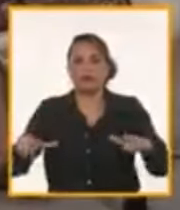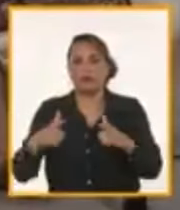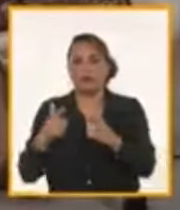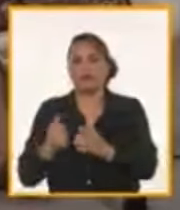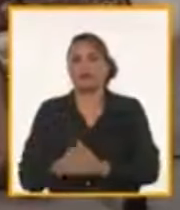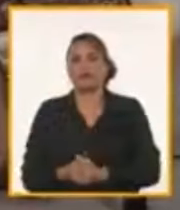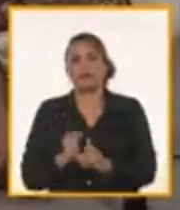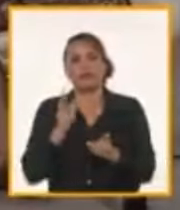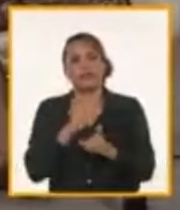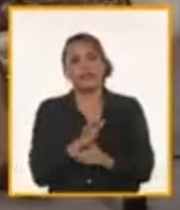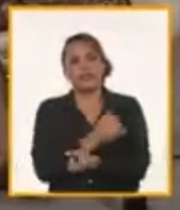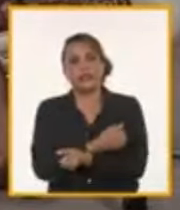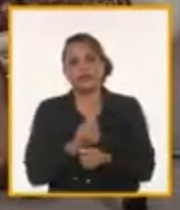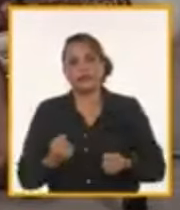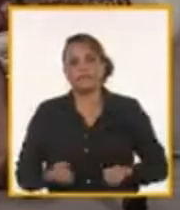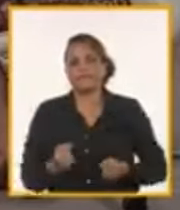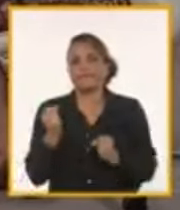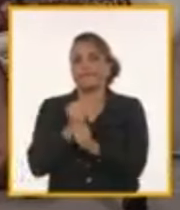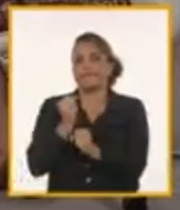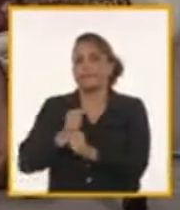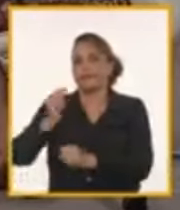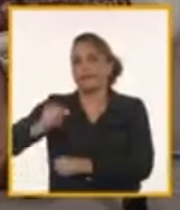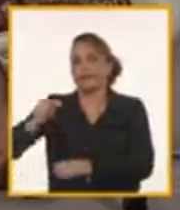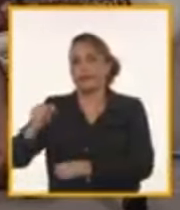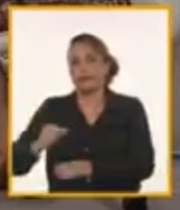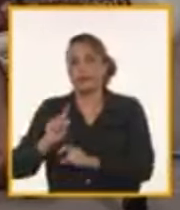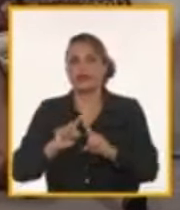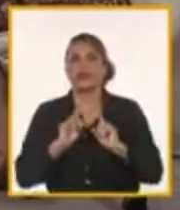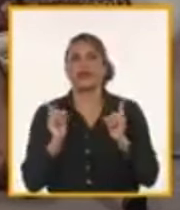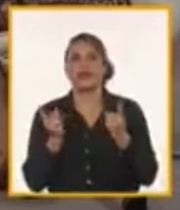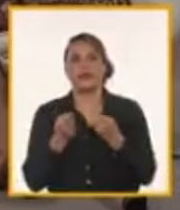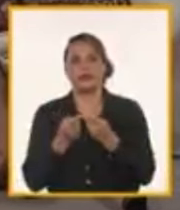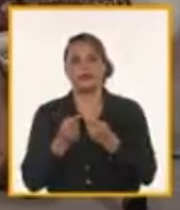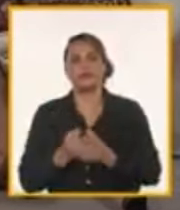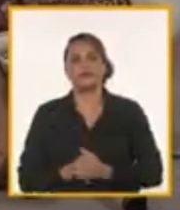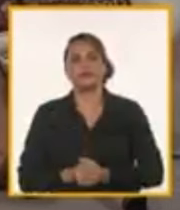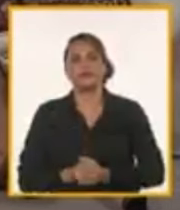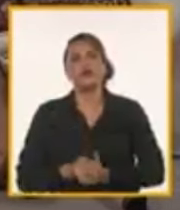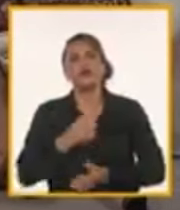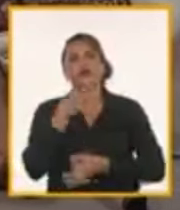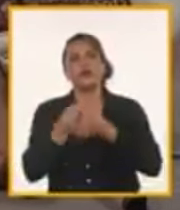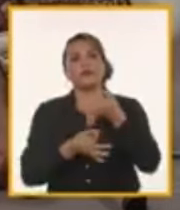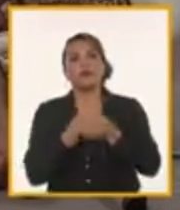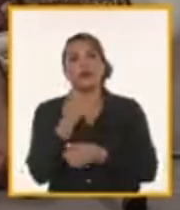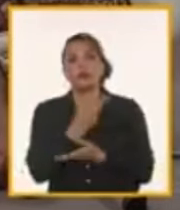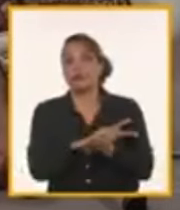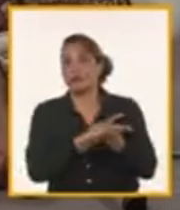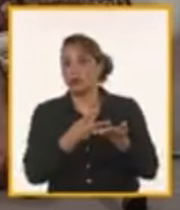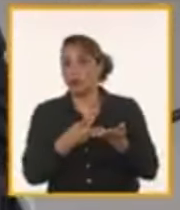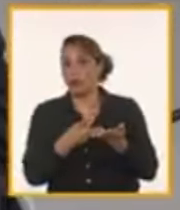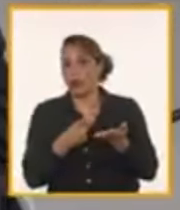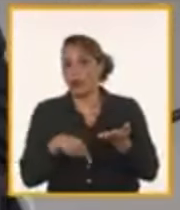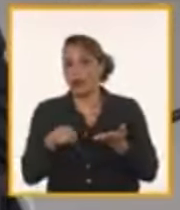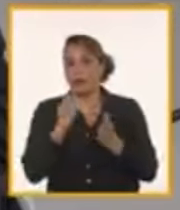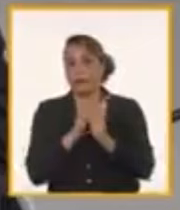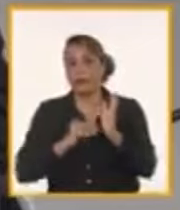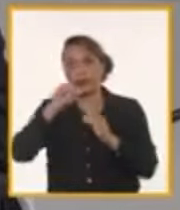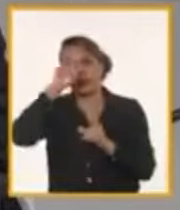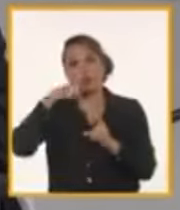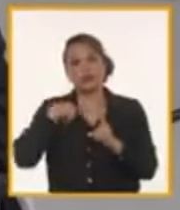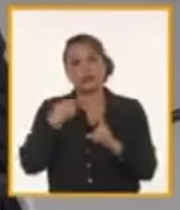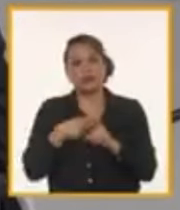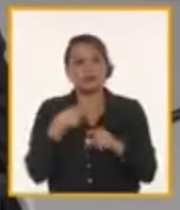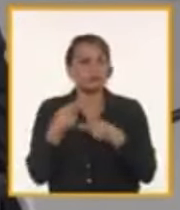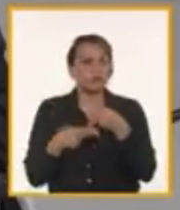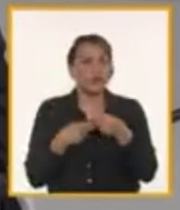esfuerzo de nuestro clausto y nuestros trabajadores en general como tú mencionabas estas dos primeras semana de septiembre hemos estado visitando las